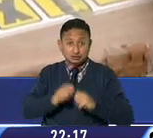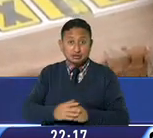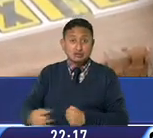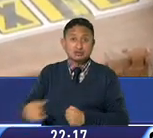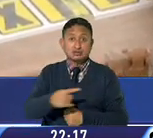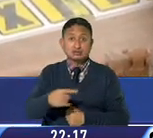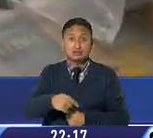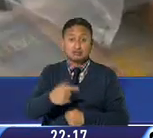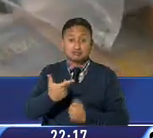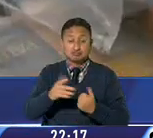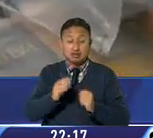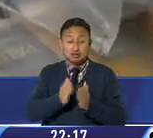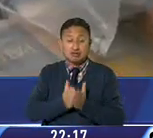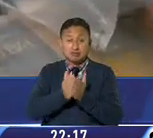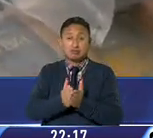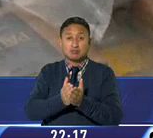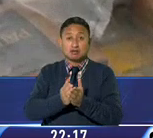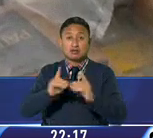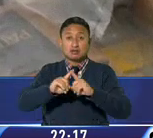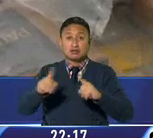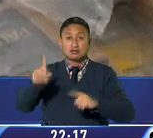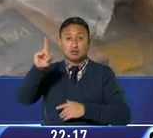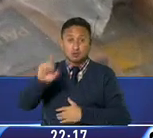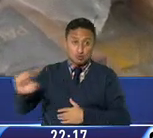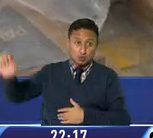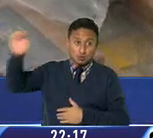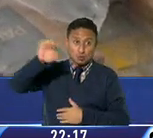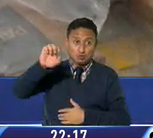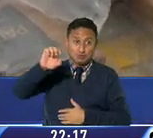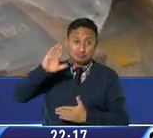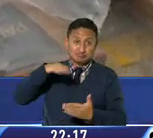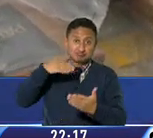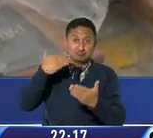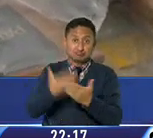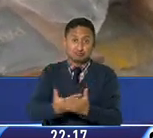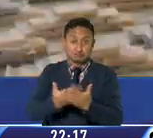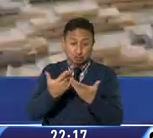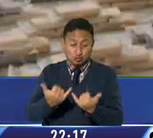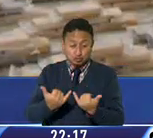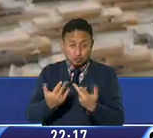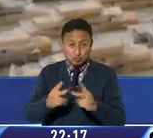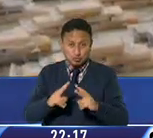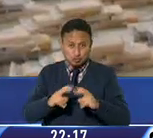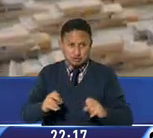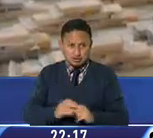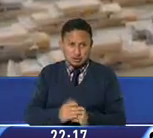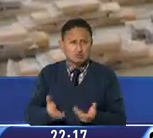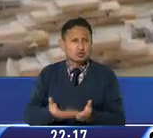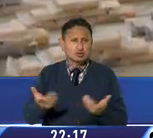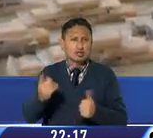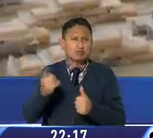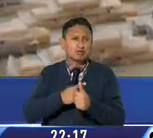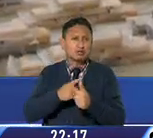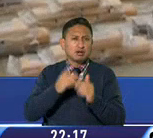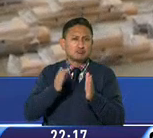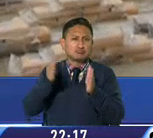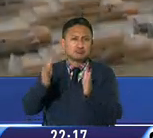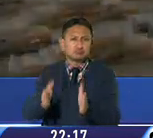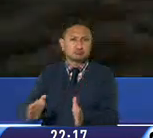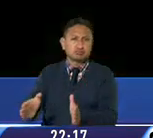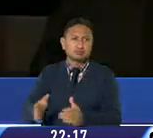debía pasar por varios puertos europeos, por lo cual se investiga dónde debían descargar la